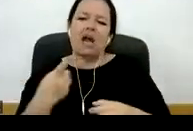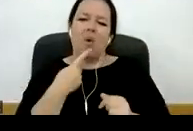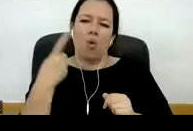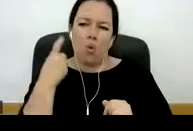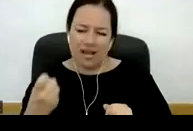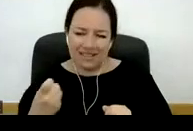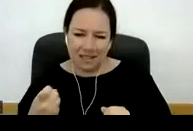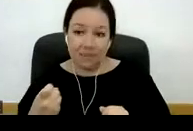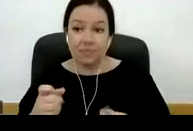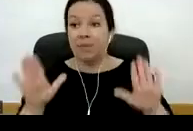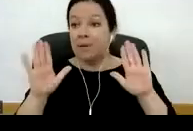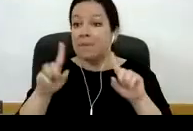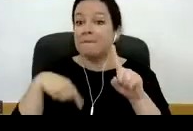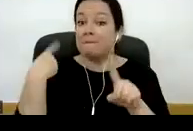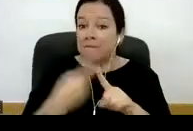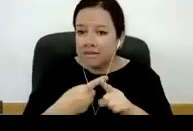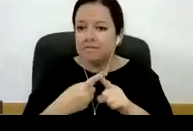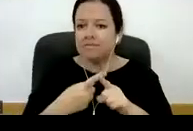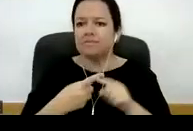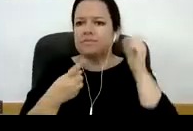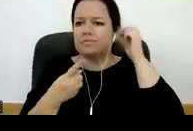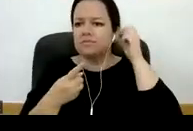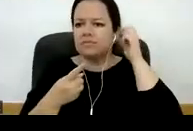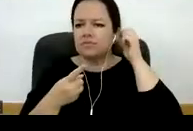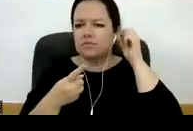va a ser mayor. Pero además lo que va a haber es una